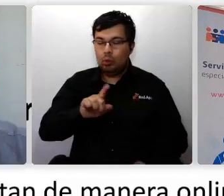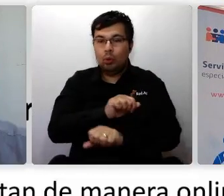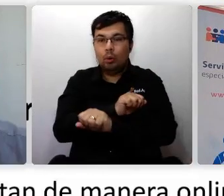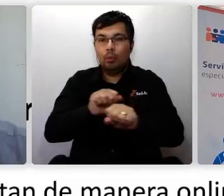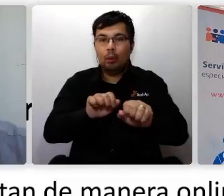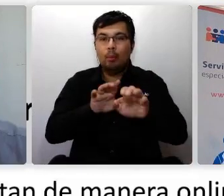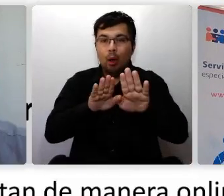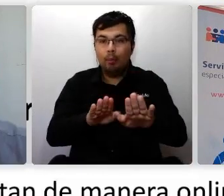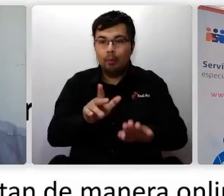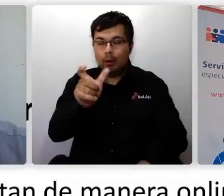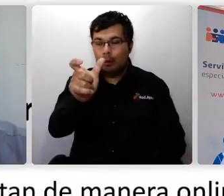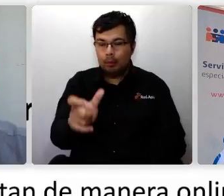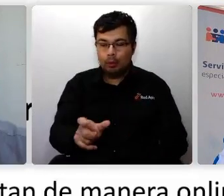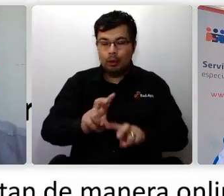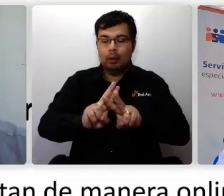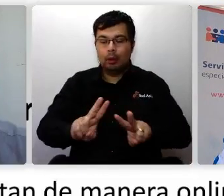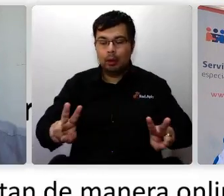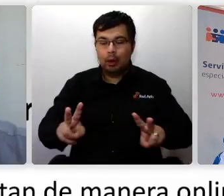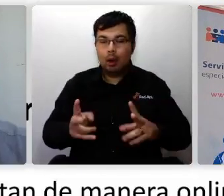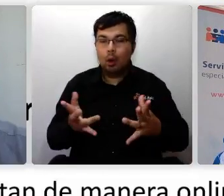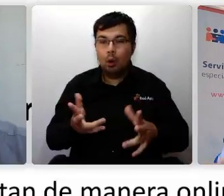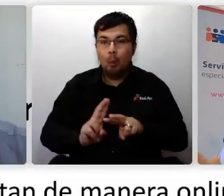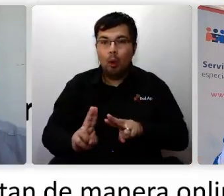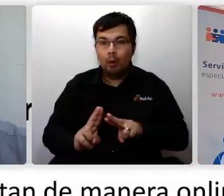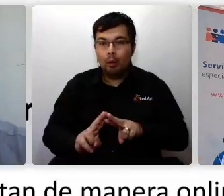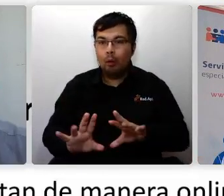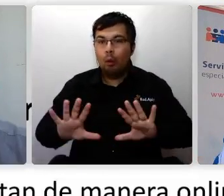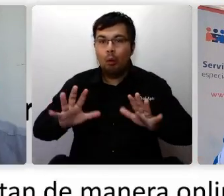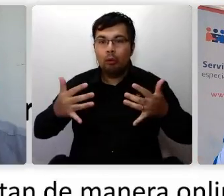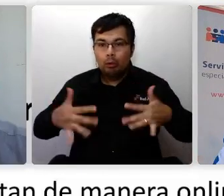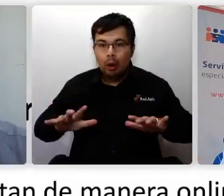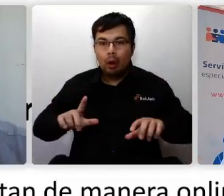persona de cómo tiene que hacerlo o que si ya pasaron un plazo y no hay nada que hacer. Por ejemplo,